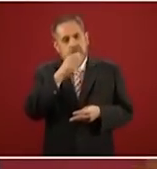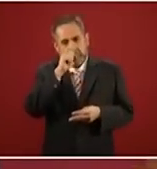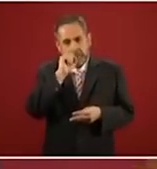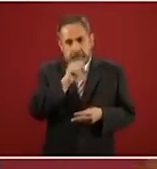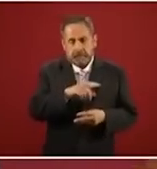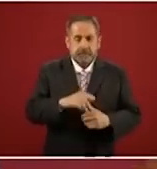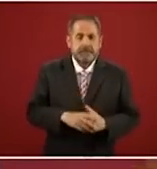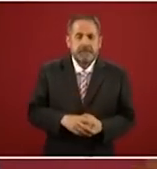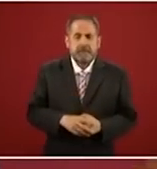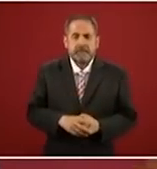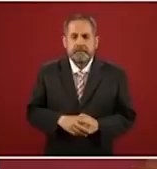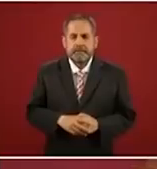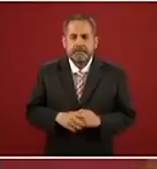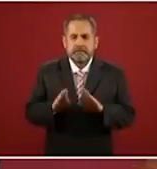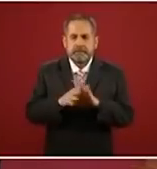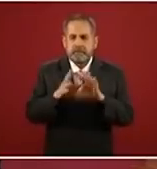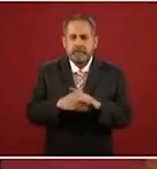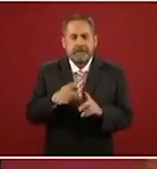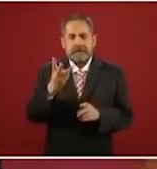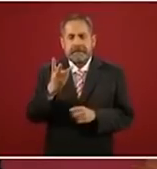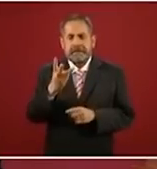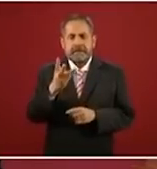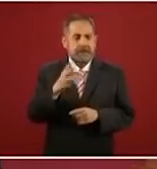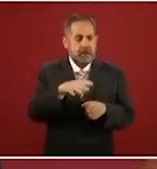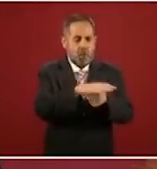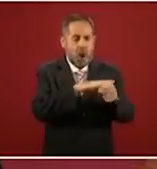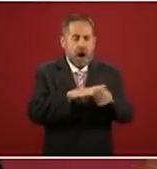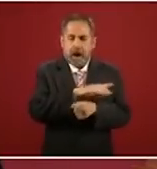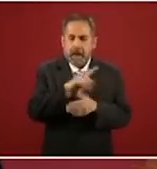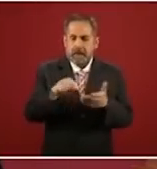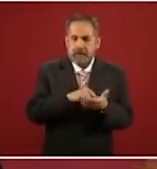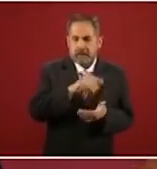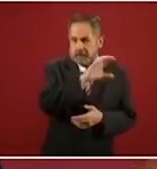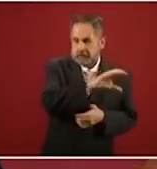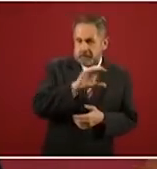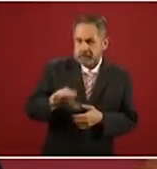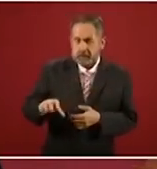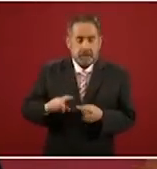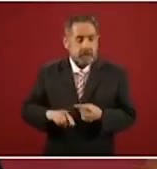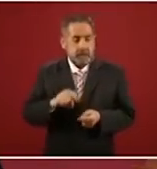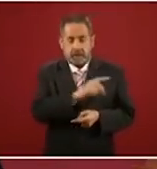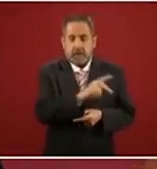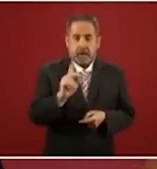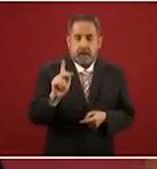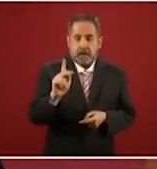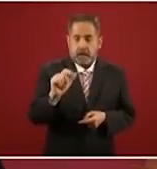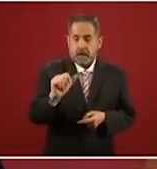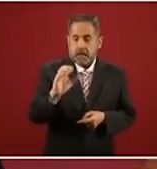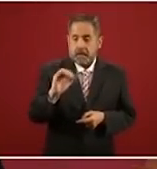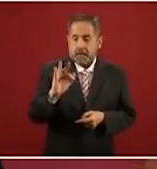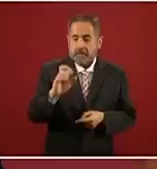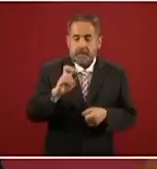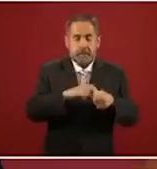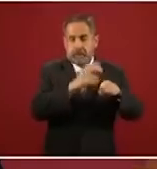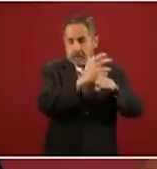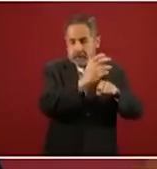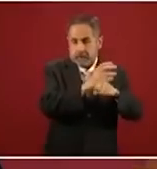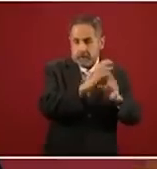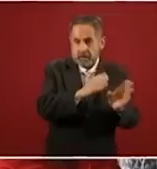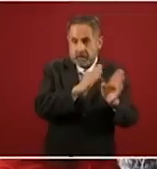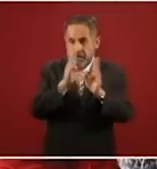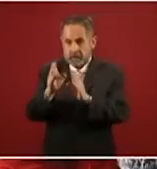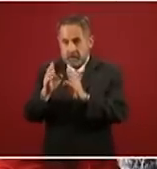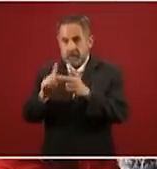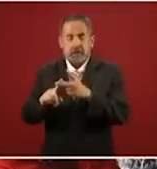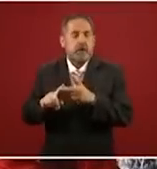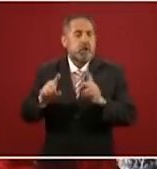lo estamos haciendo en tres zonas la zona del pacífico en los eeuu las zonas que